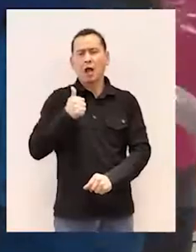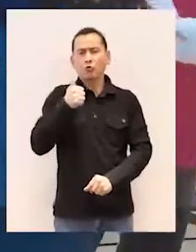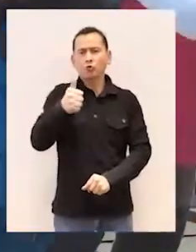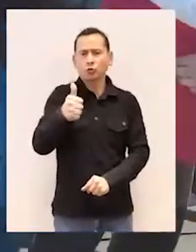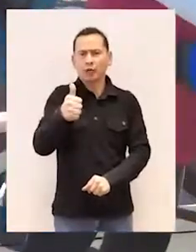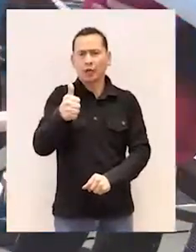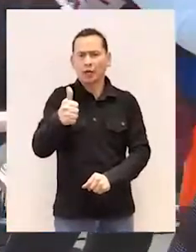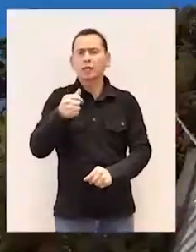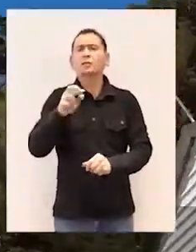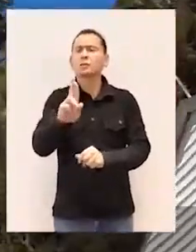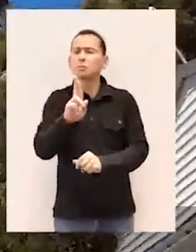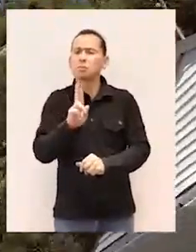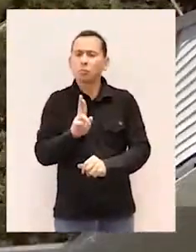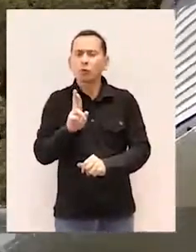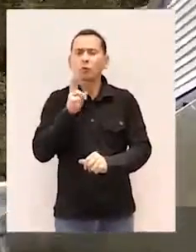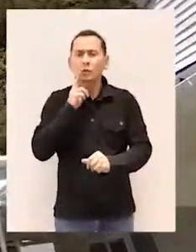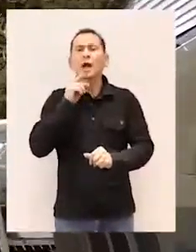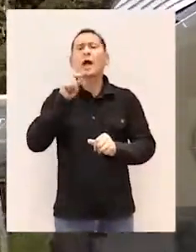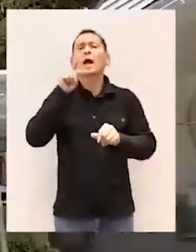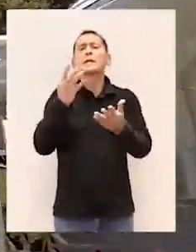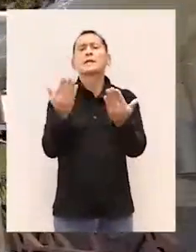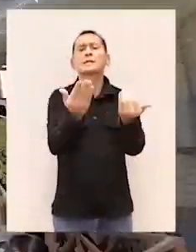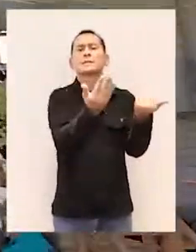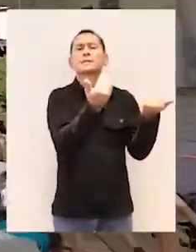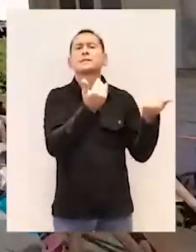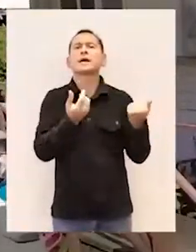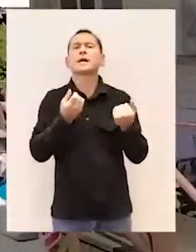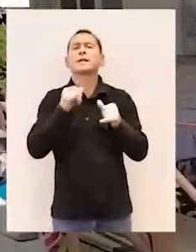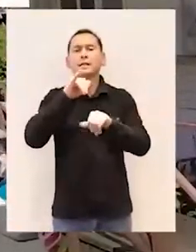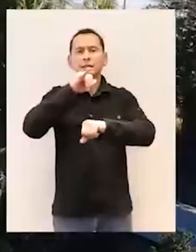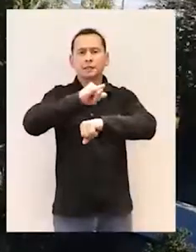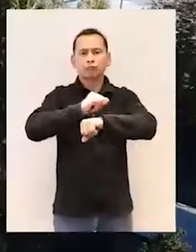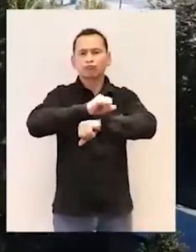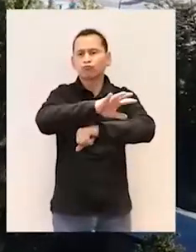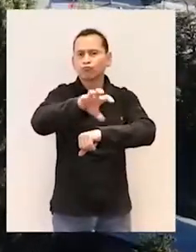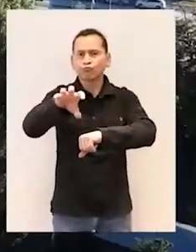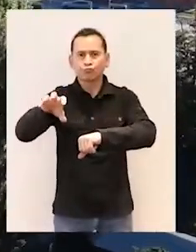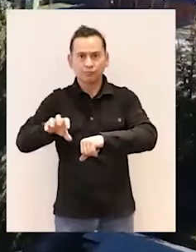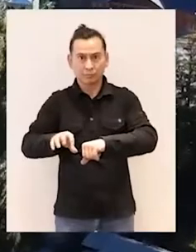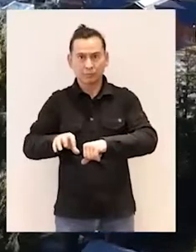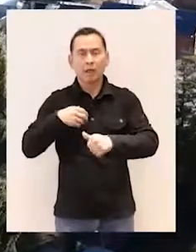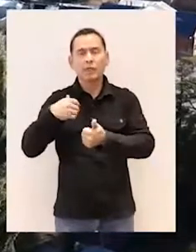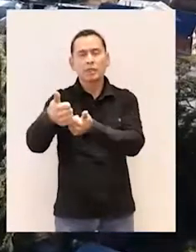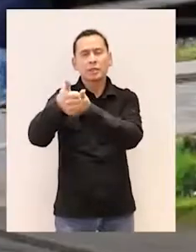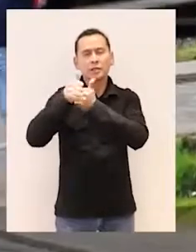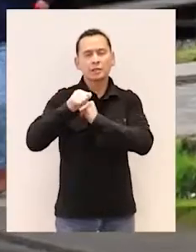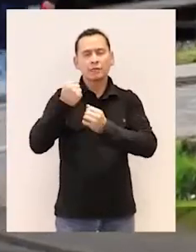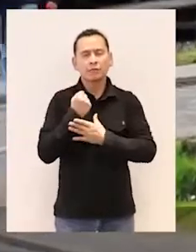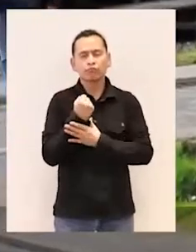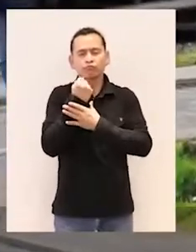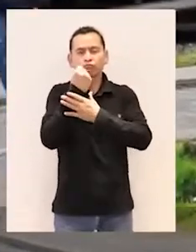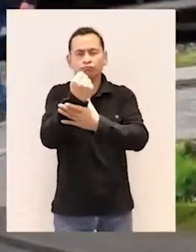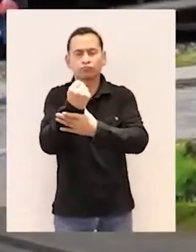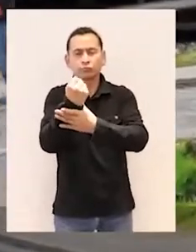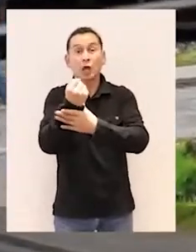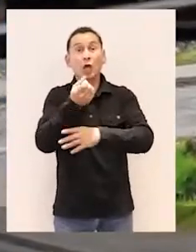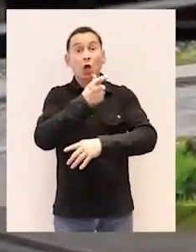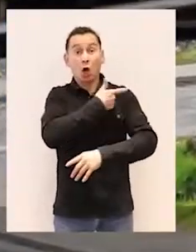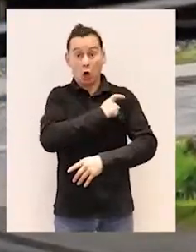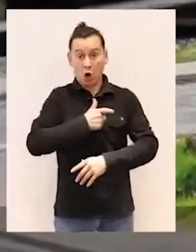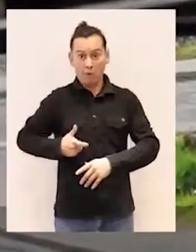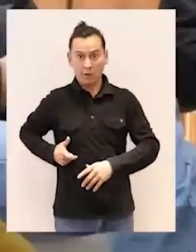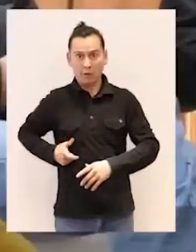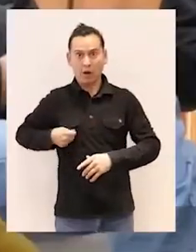que responde a las demandas del propio territorio y no al nivel central. Por lo tanto, el desafío es contribuir desde los